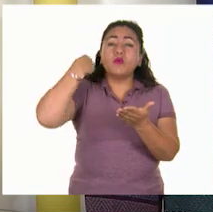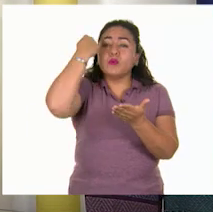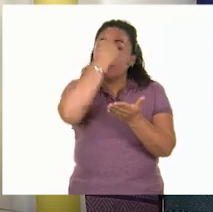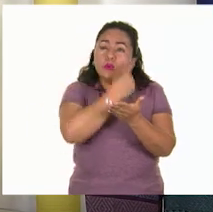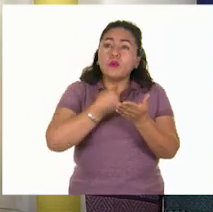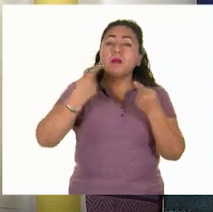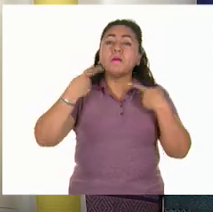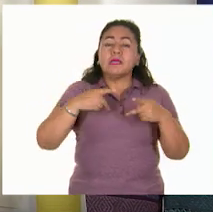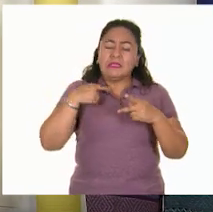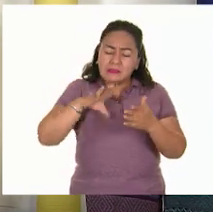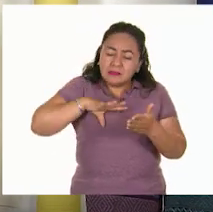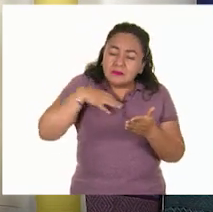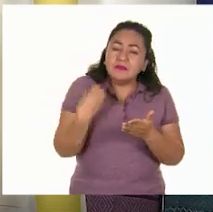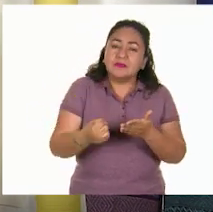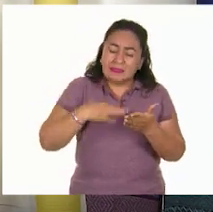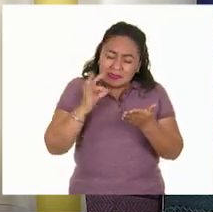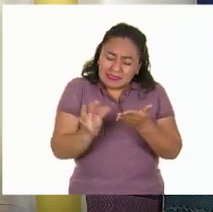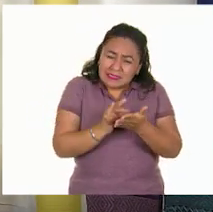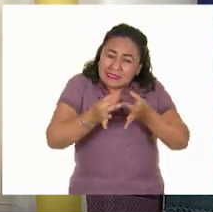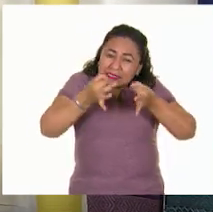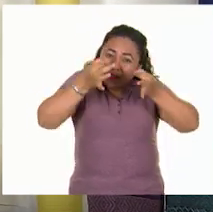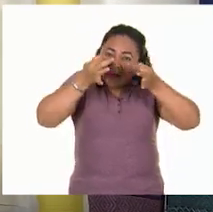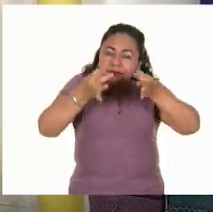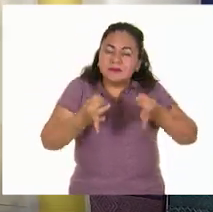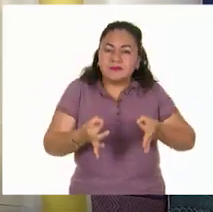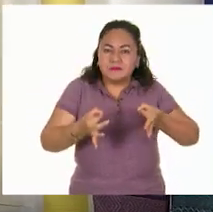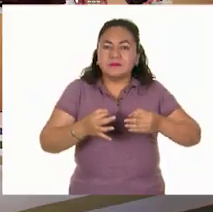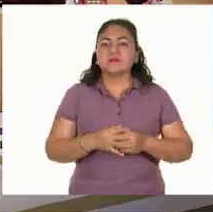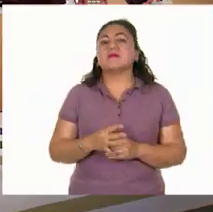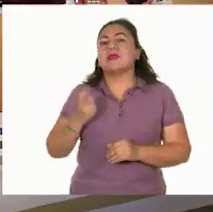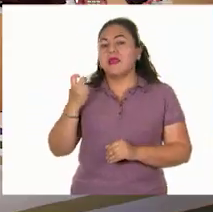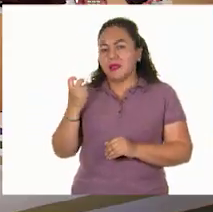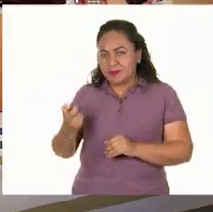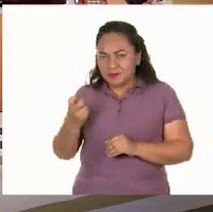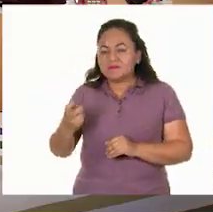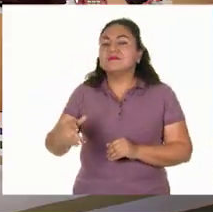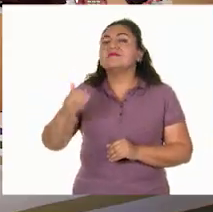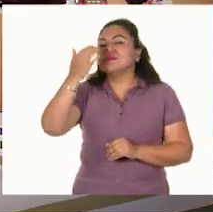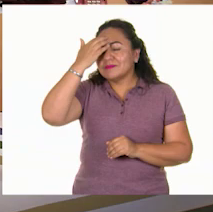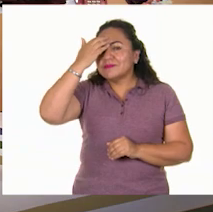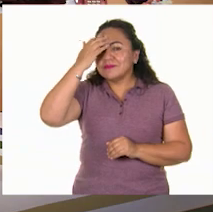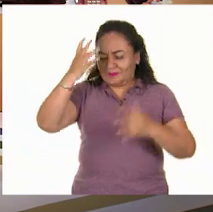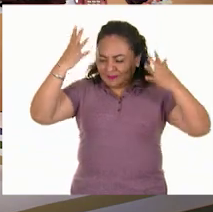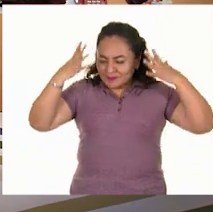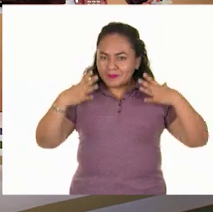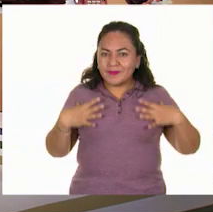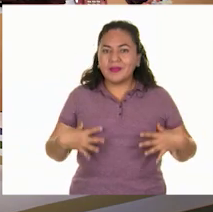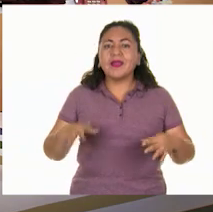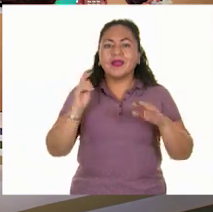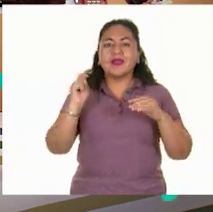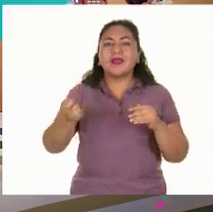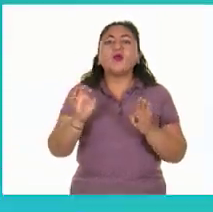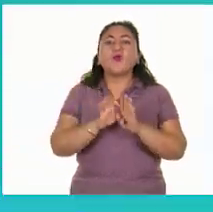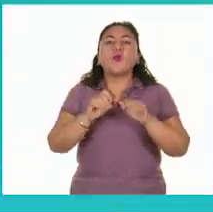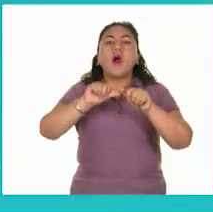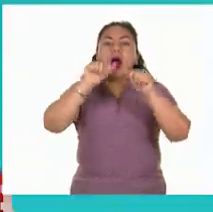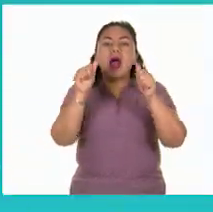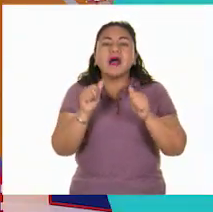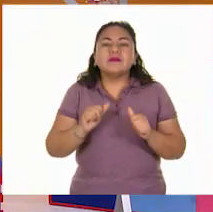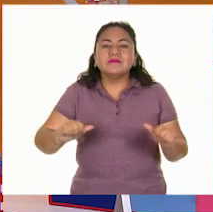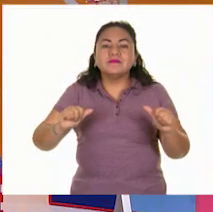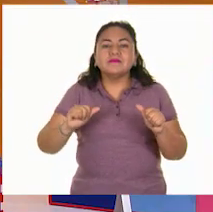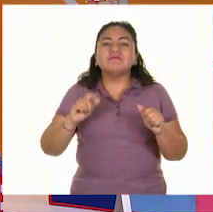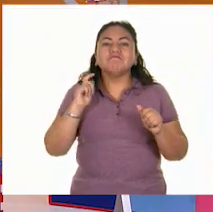se empeñan en que todo quede perfecto. Exactamente, se le conoce como trajes artesanales. ¡Ah!